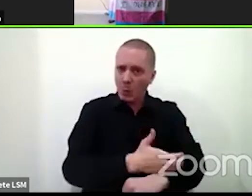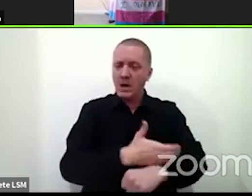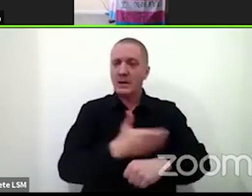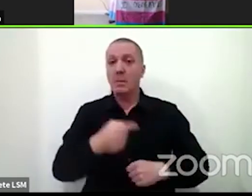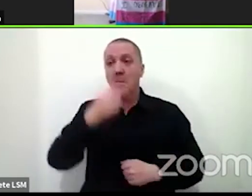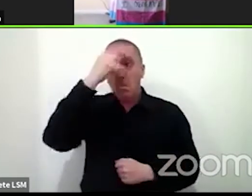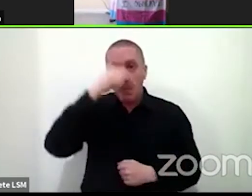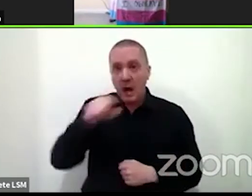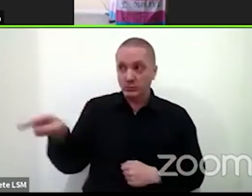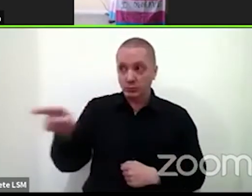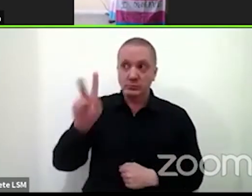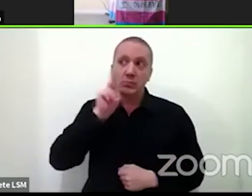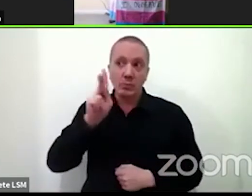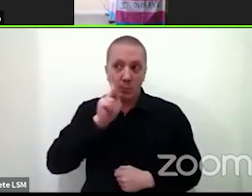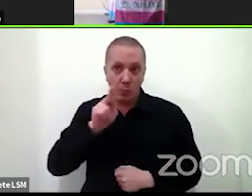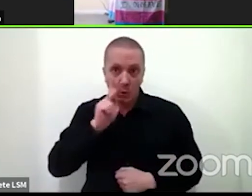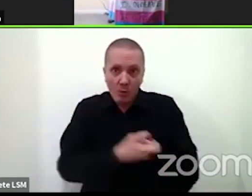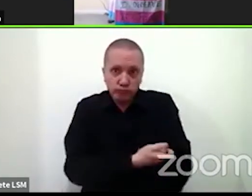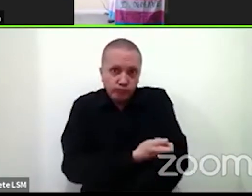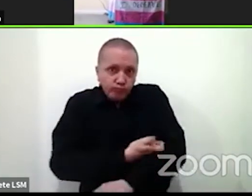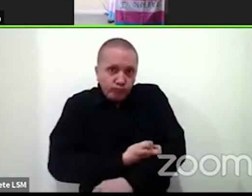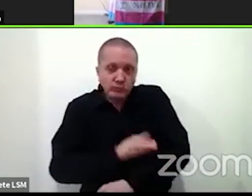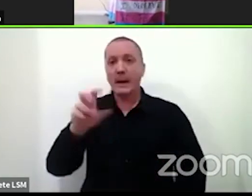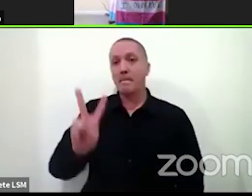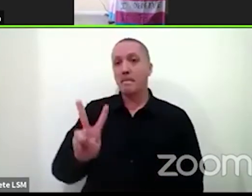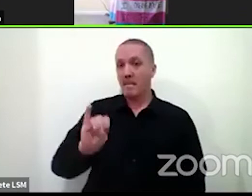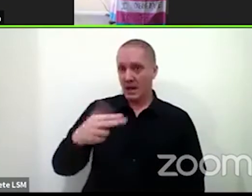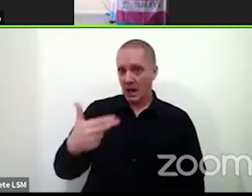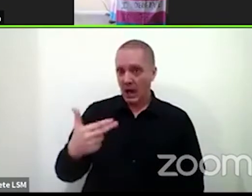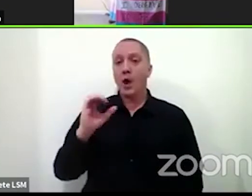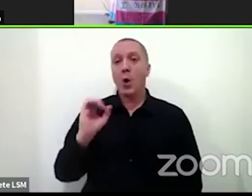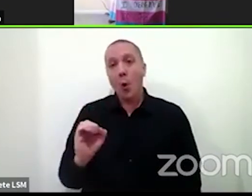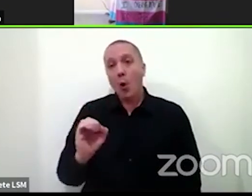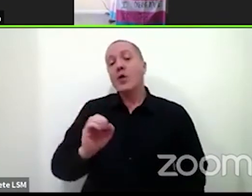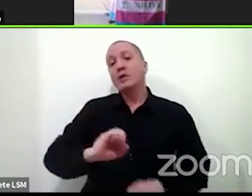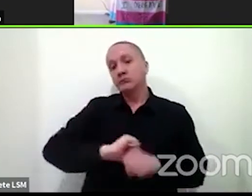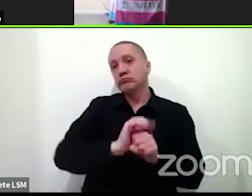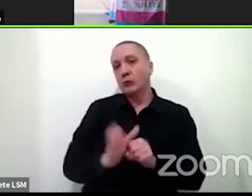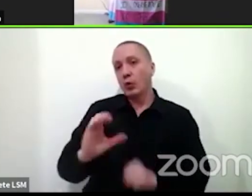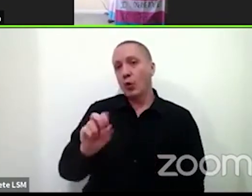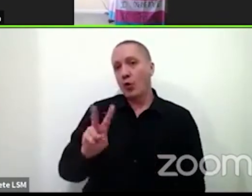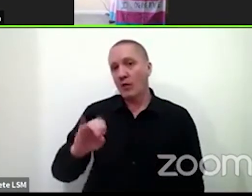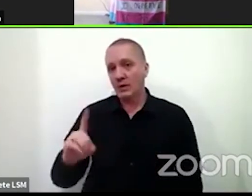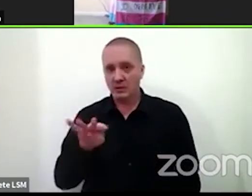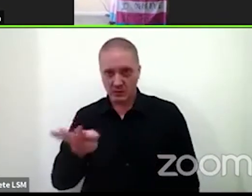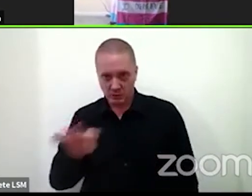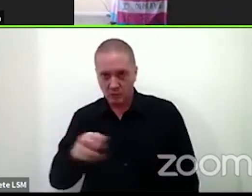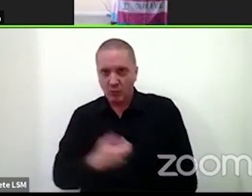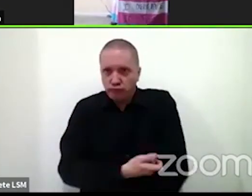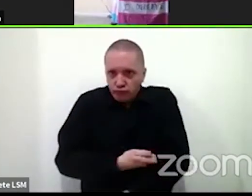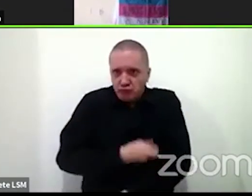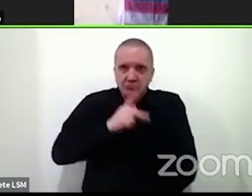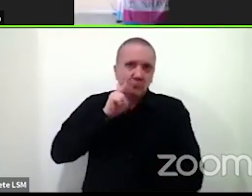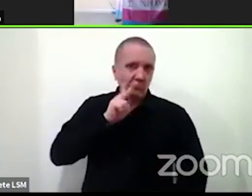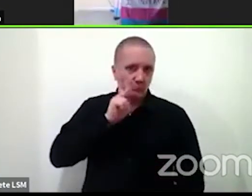de VIH y COVID-19. Estamos dando tarjetas de regalo a algún, de algunos supermercados